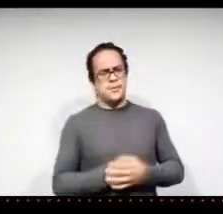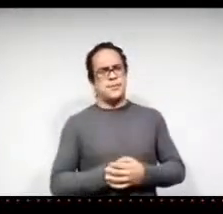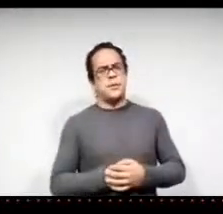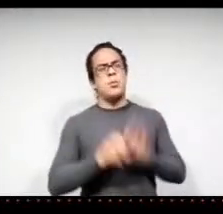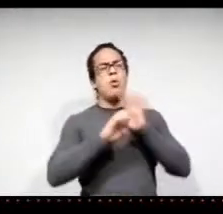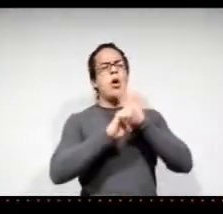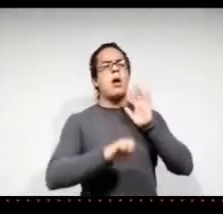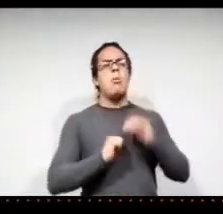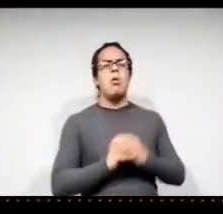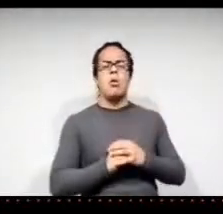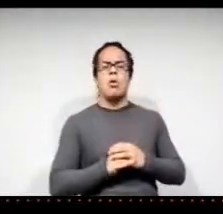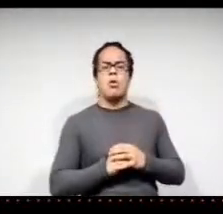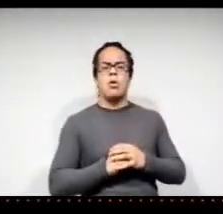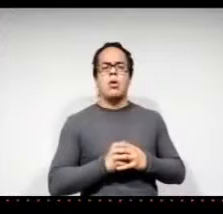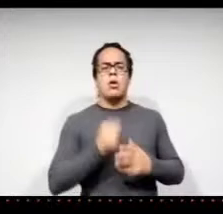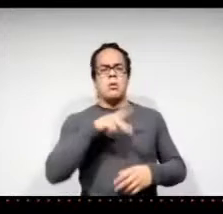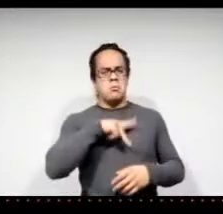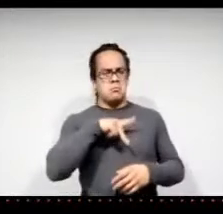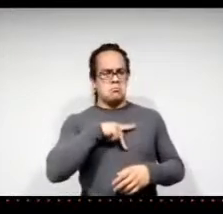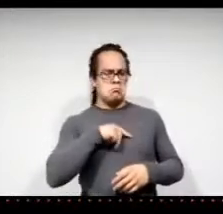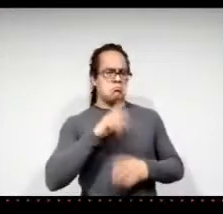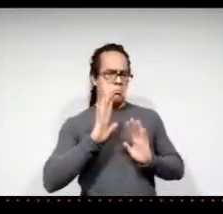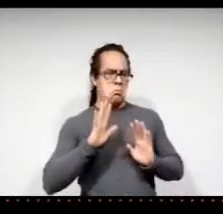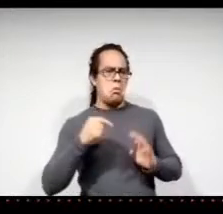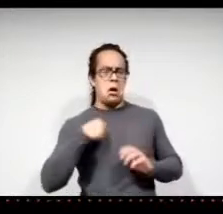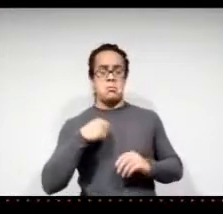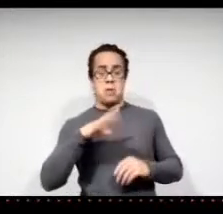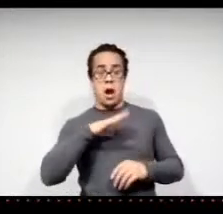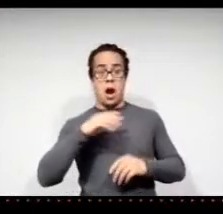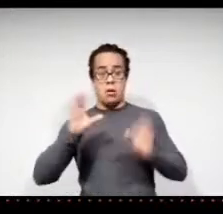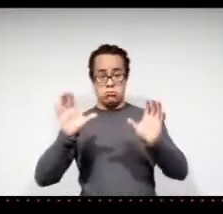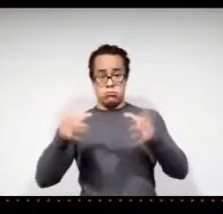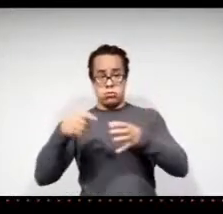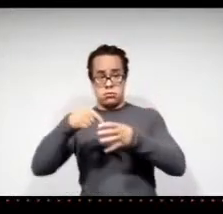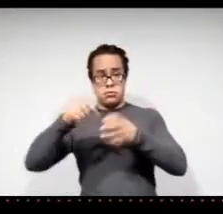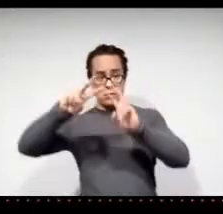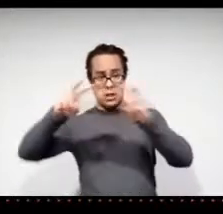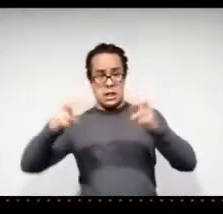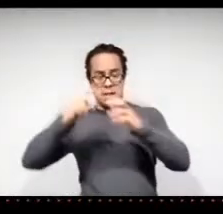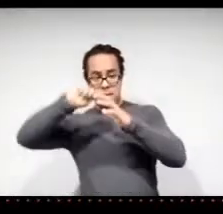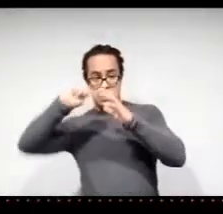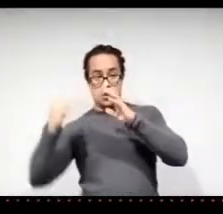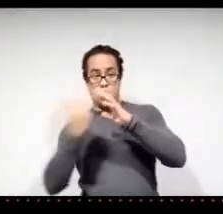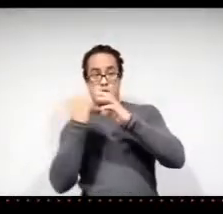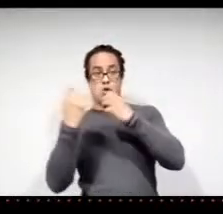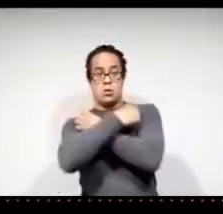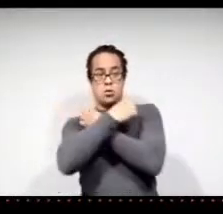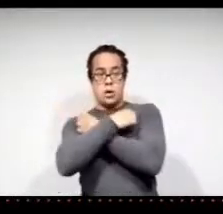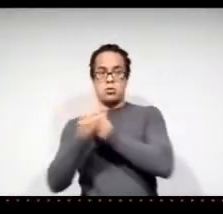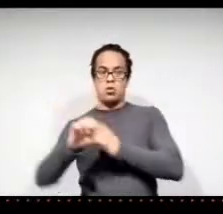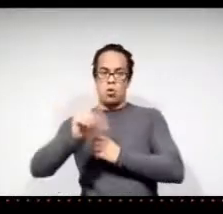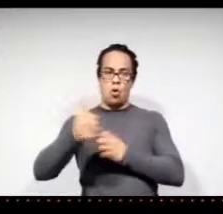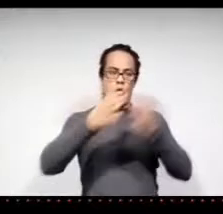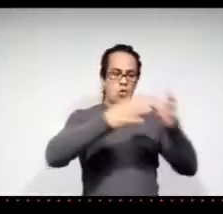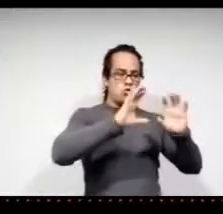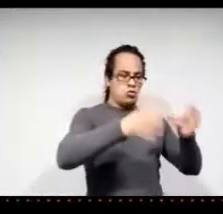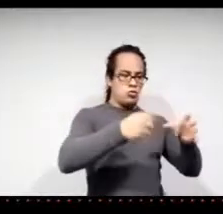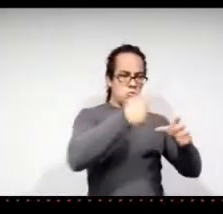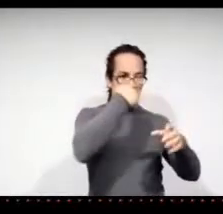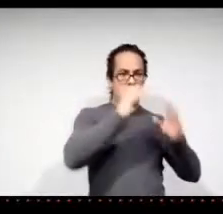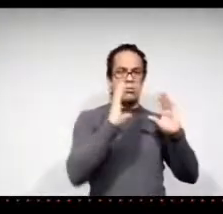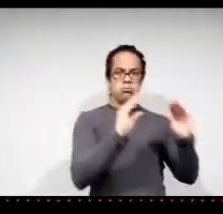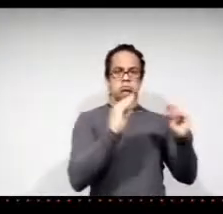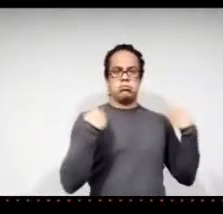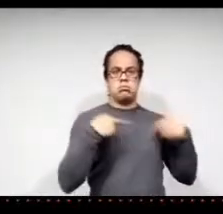hablo de mi propio caso. Tenemos un área de tecnologías de la educación y un área de actualización y formación docente. Esto ya